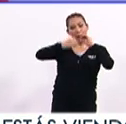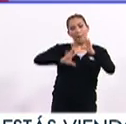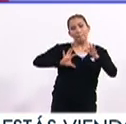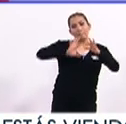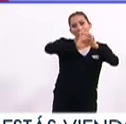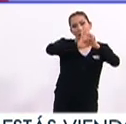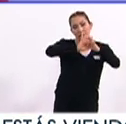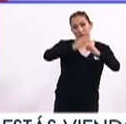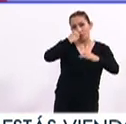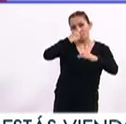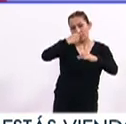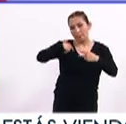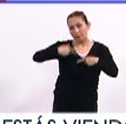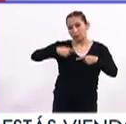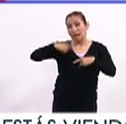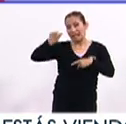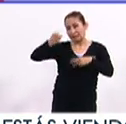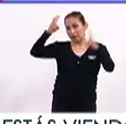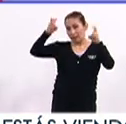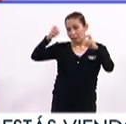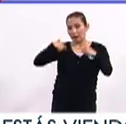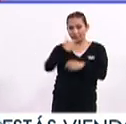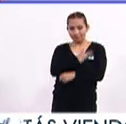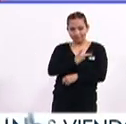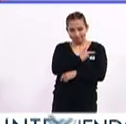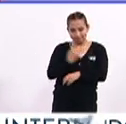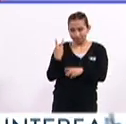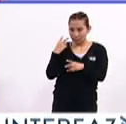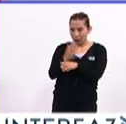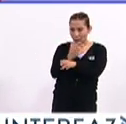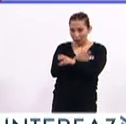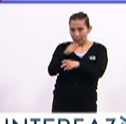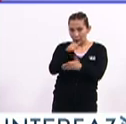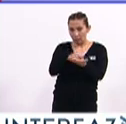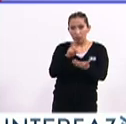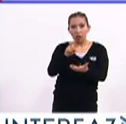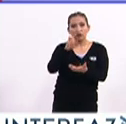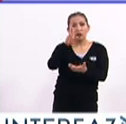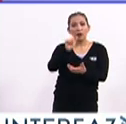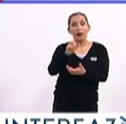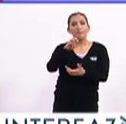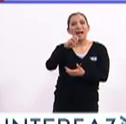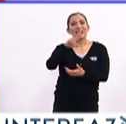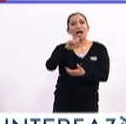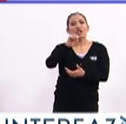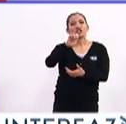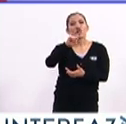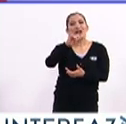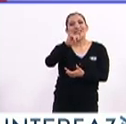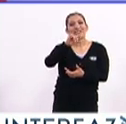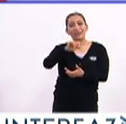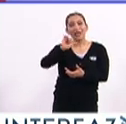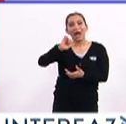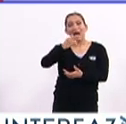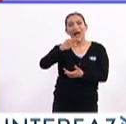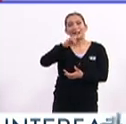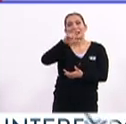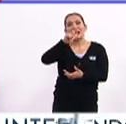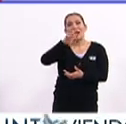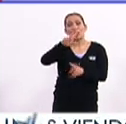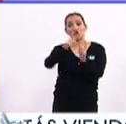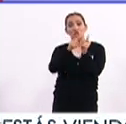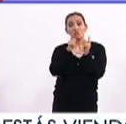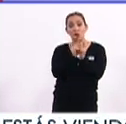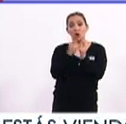alimentación de la población. Y sobre este tema tenemos el placer de que esté con nosotros en el estudio la doctora María Soledad Córdoba Aguilar. Ella es del